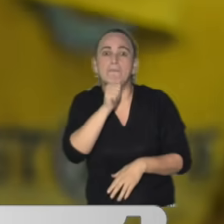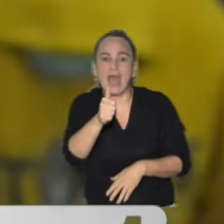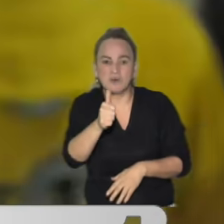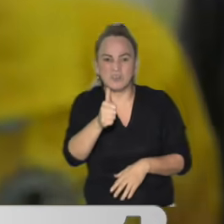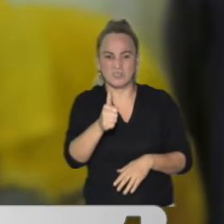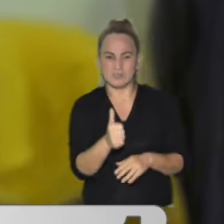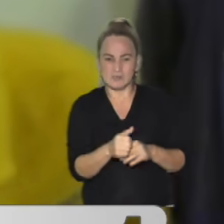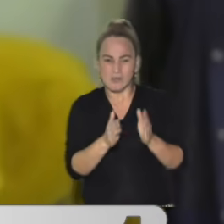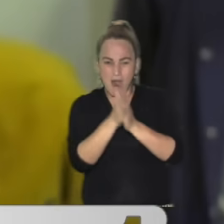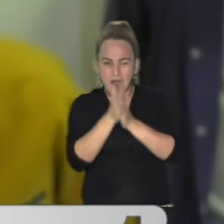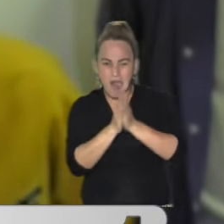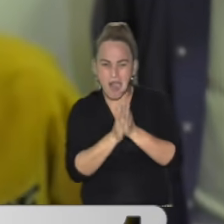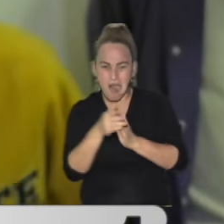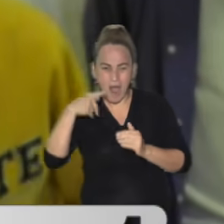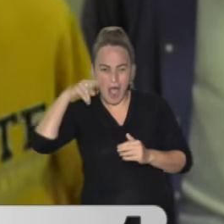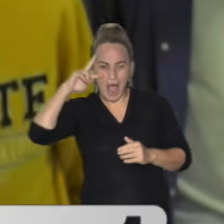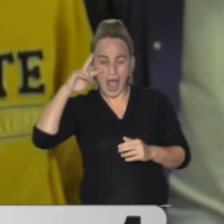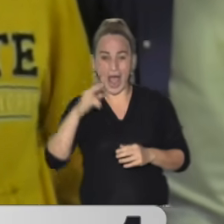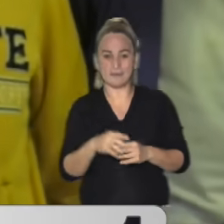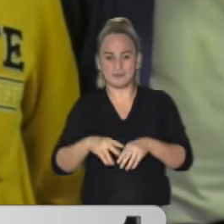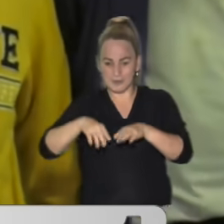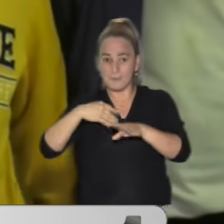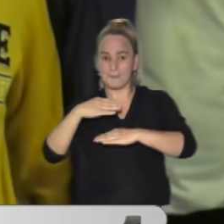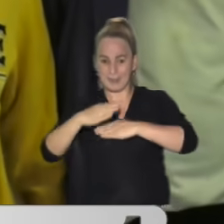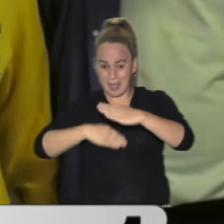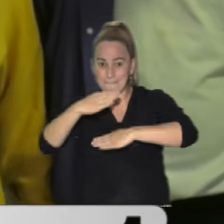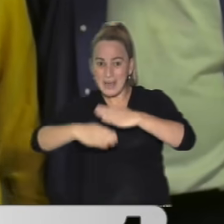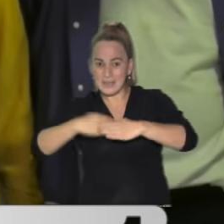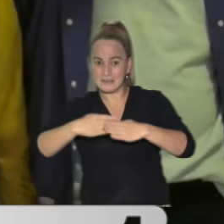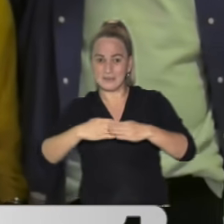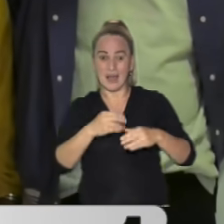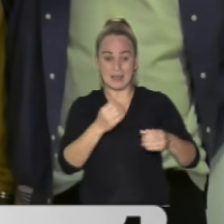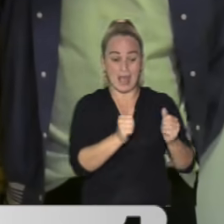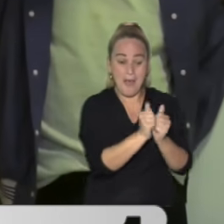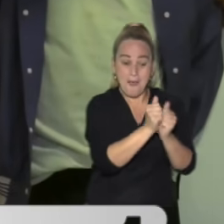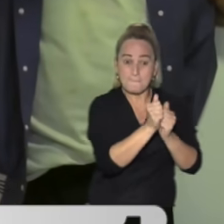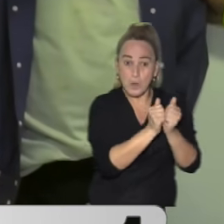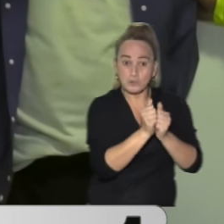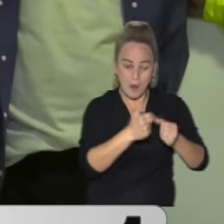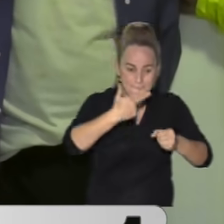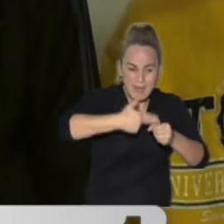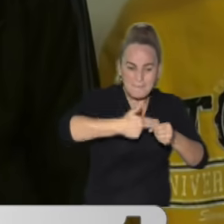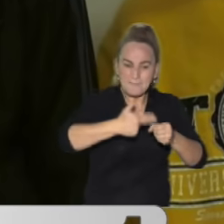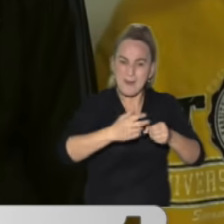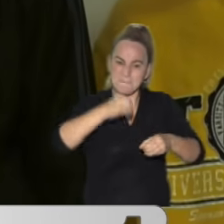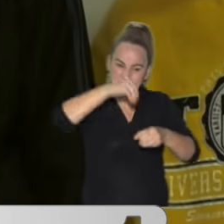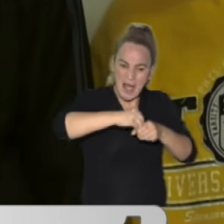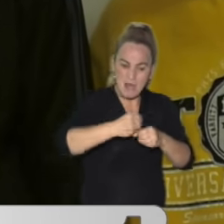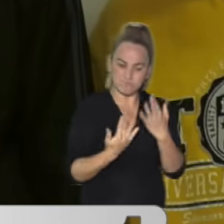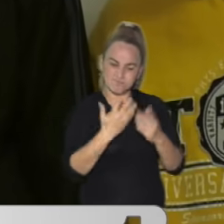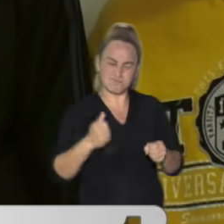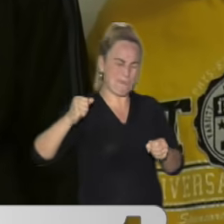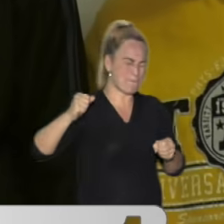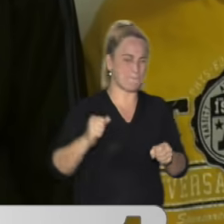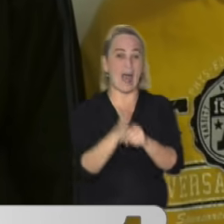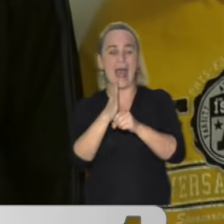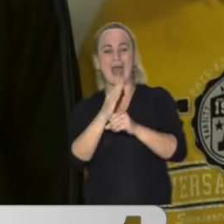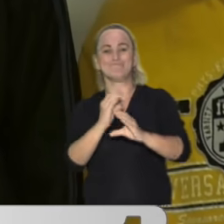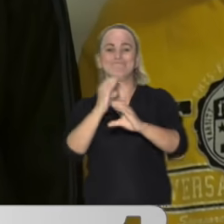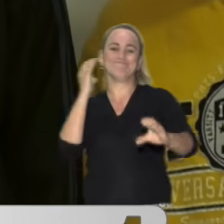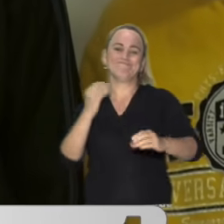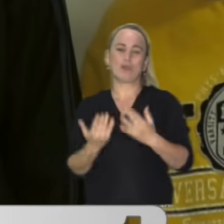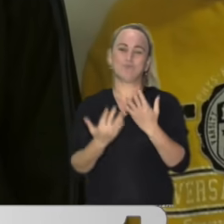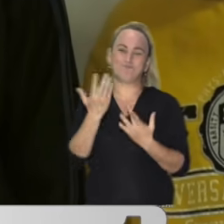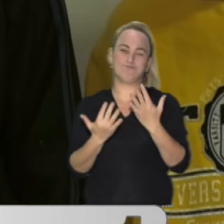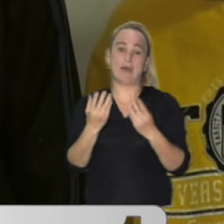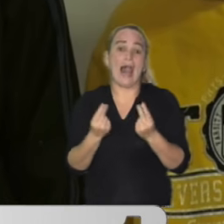acto delictivo, meten un trapo al tanque de combustible de ACPM y le prenden candela, lo que generó que el articulado se